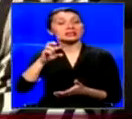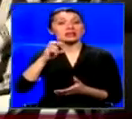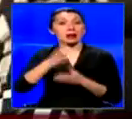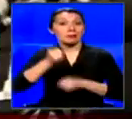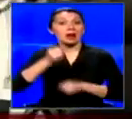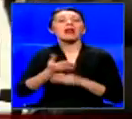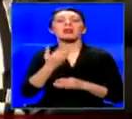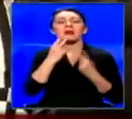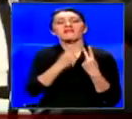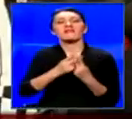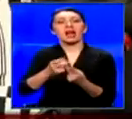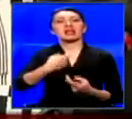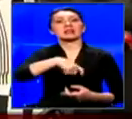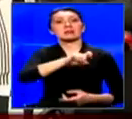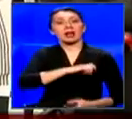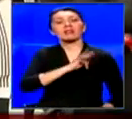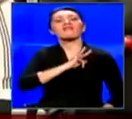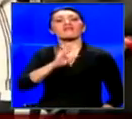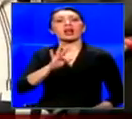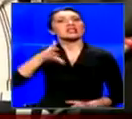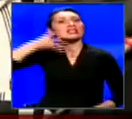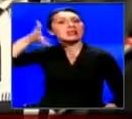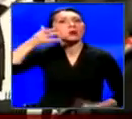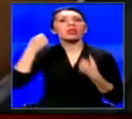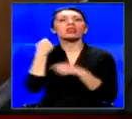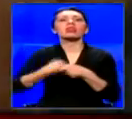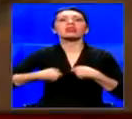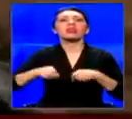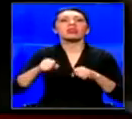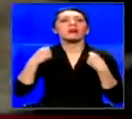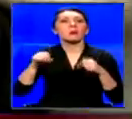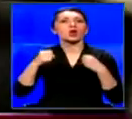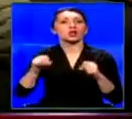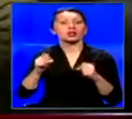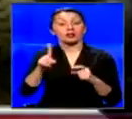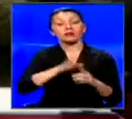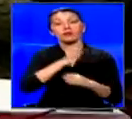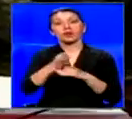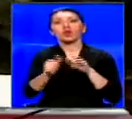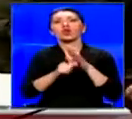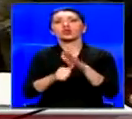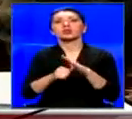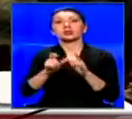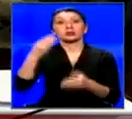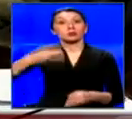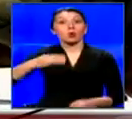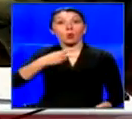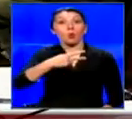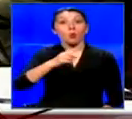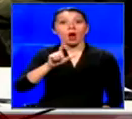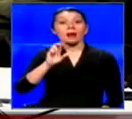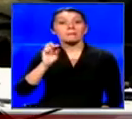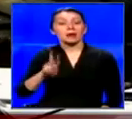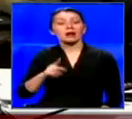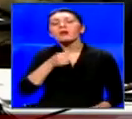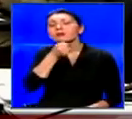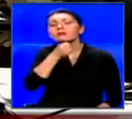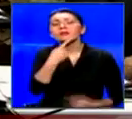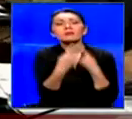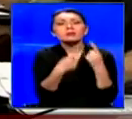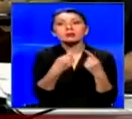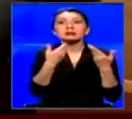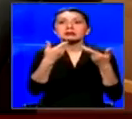a España y Francia a un seminario deportivo. Fuimos al Consejo Municipal de Hualpén para entrevistar a estas autoridades que ya